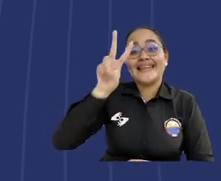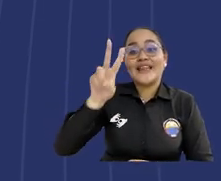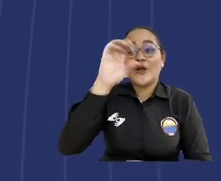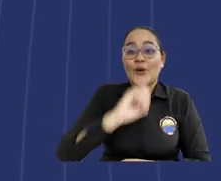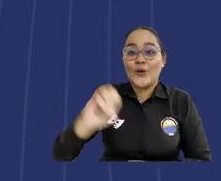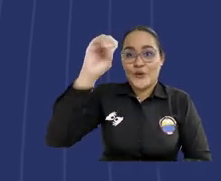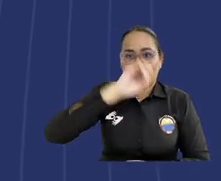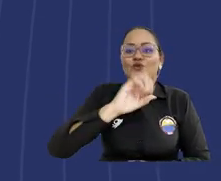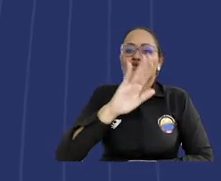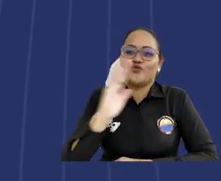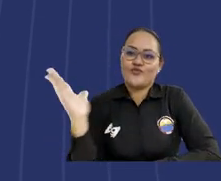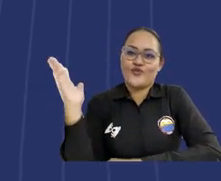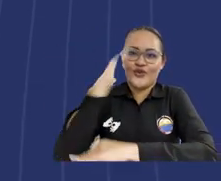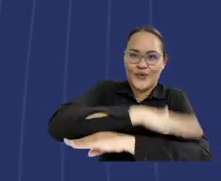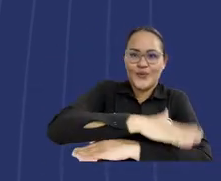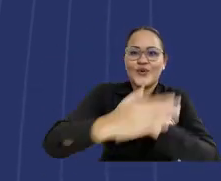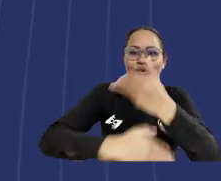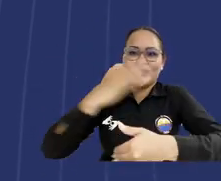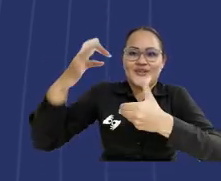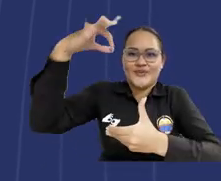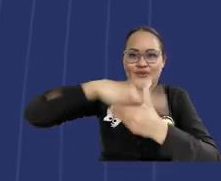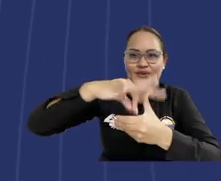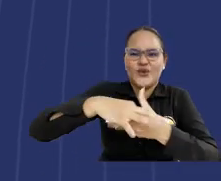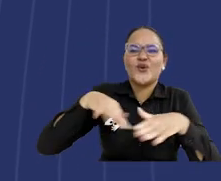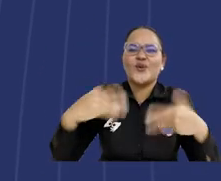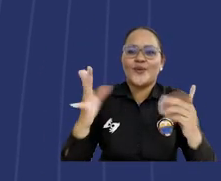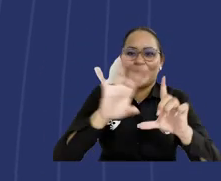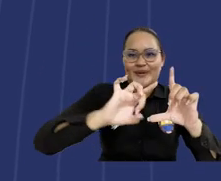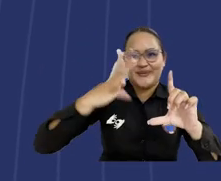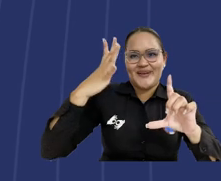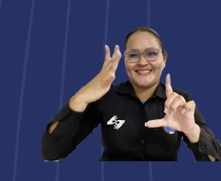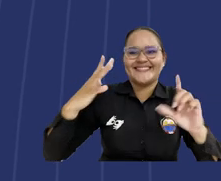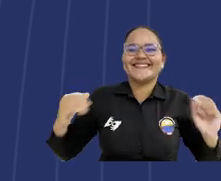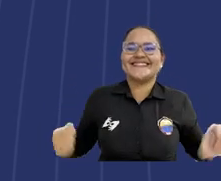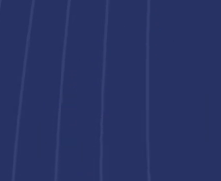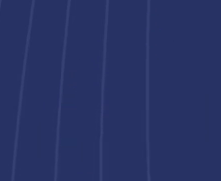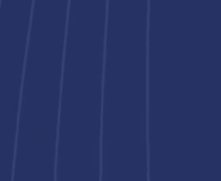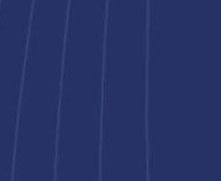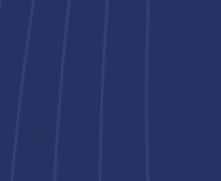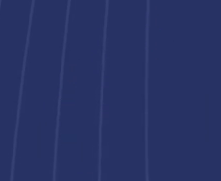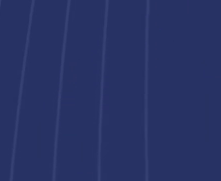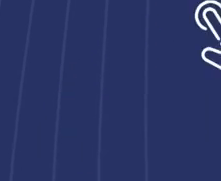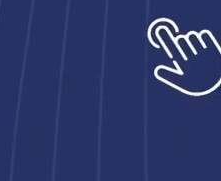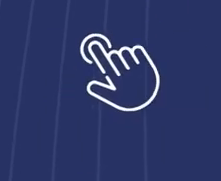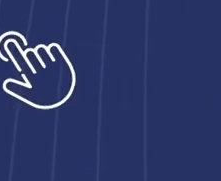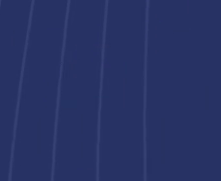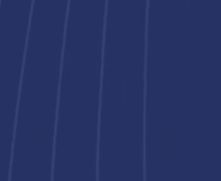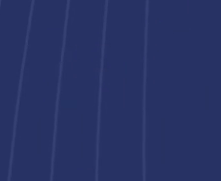22 de octubre, cuando se llevará a cabo la jornada de votación virtual del proceso de consulta.